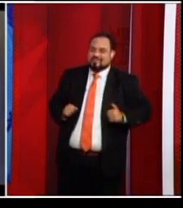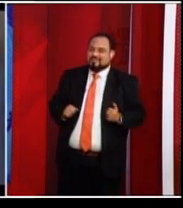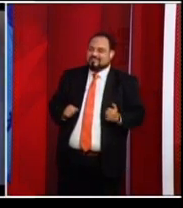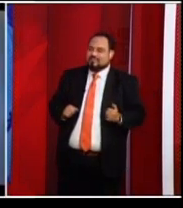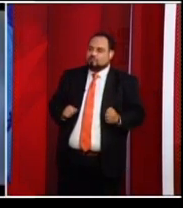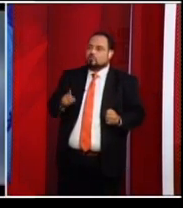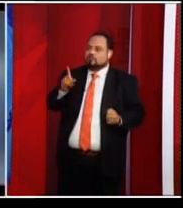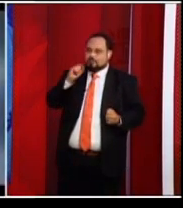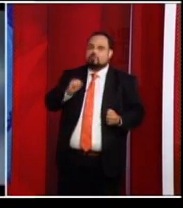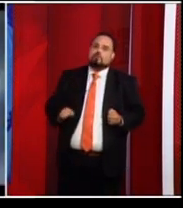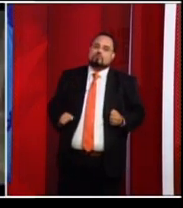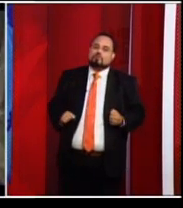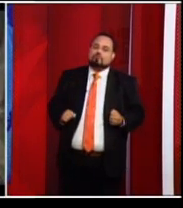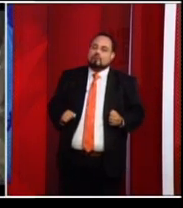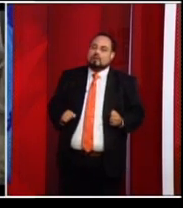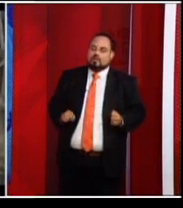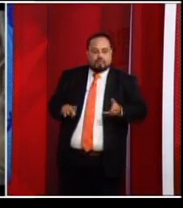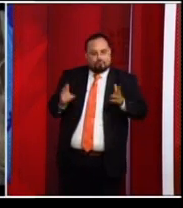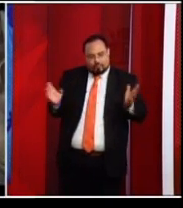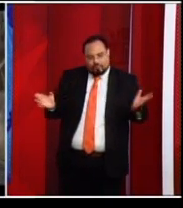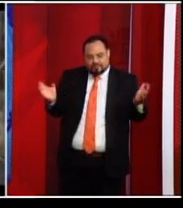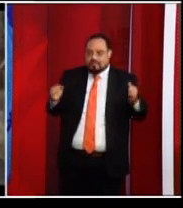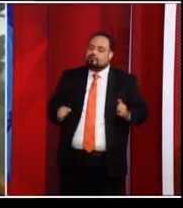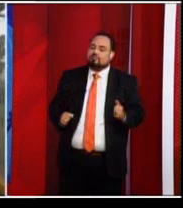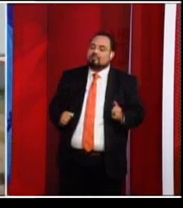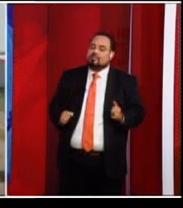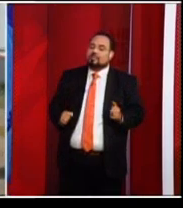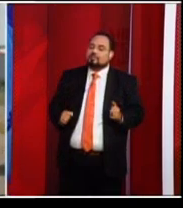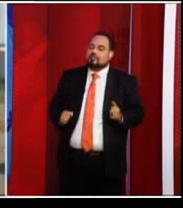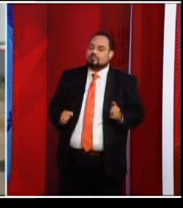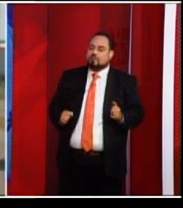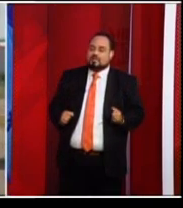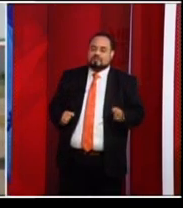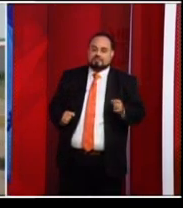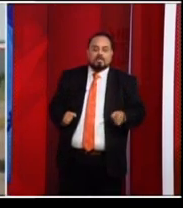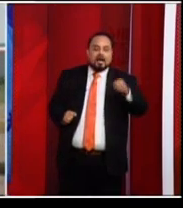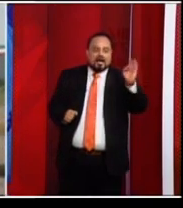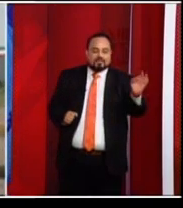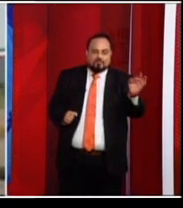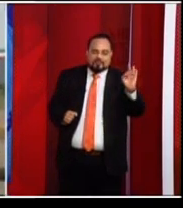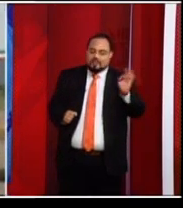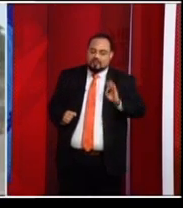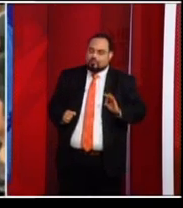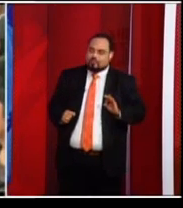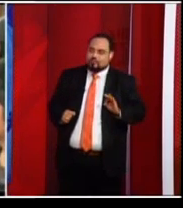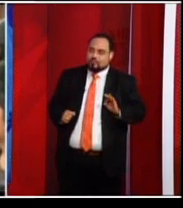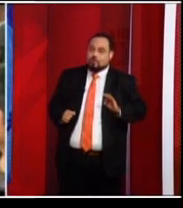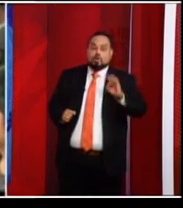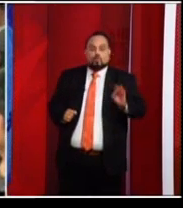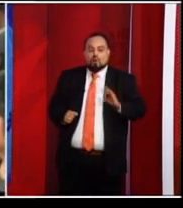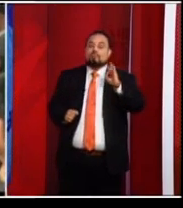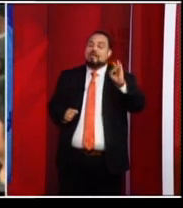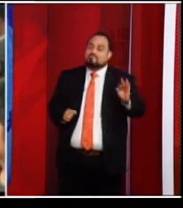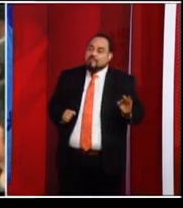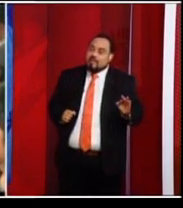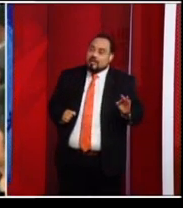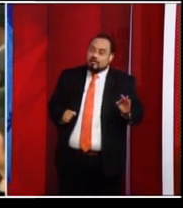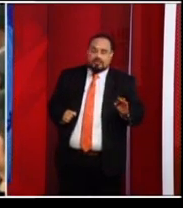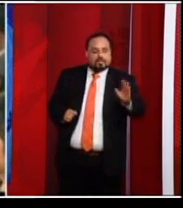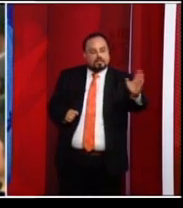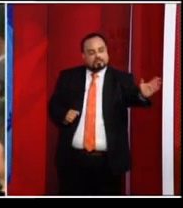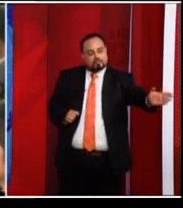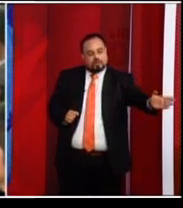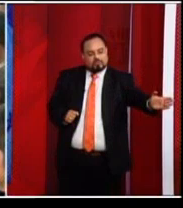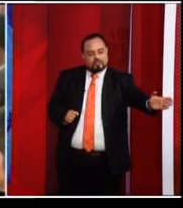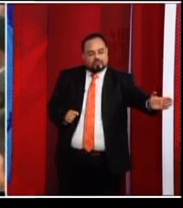bueno ya no se va a hacer eso sí pero va a haber otra forma y la forma va a ser la manera adicional es decir a través de la deportación lo cual va a implicar